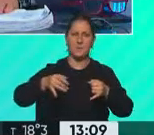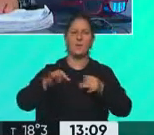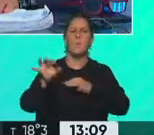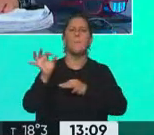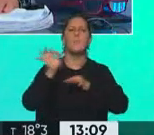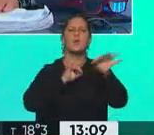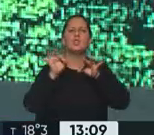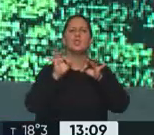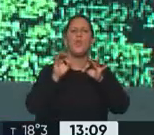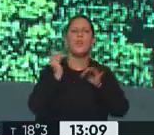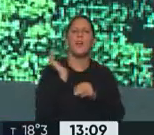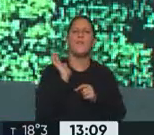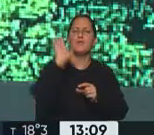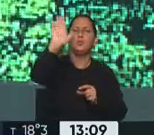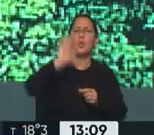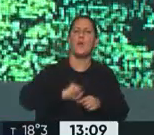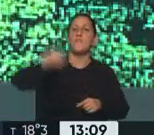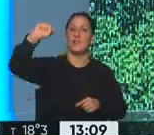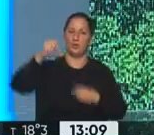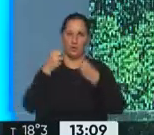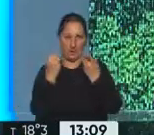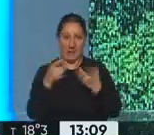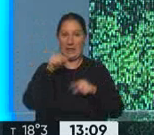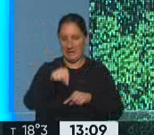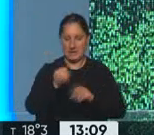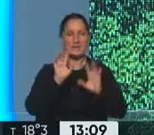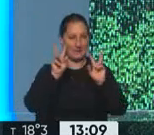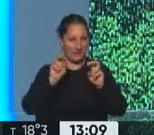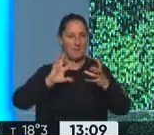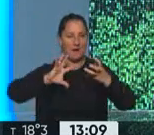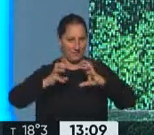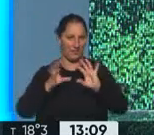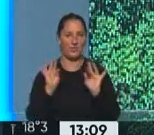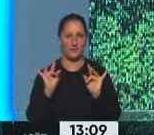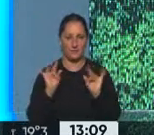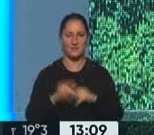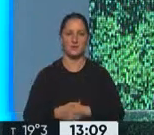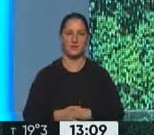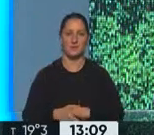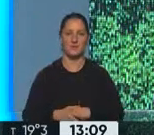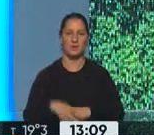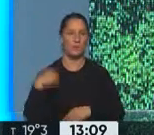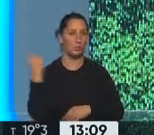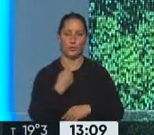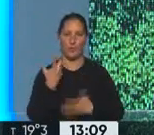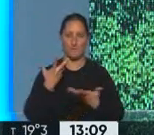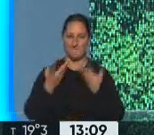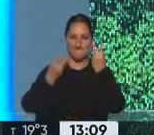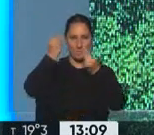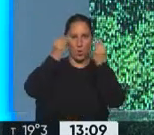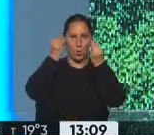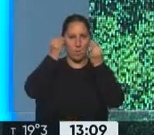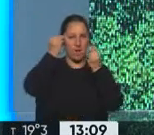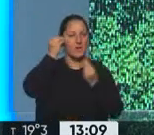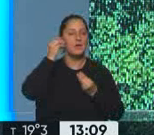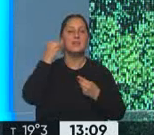inflación complicado el tema tema complicado que la verdad no deja contento a nadie ya